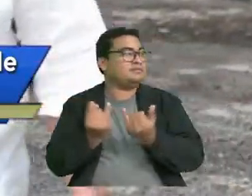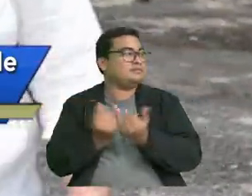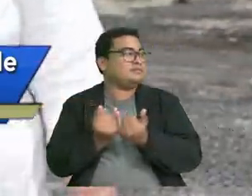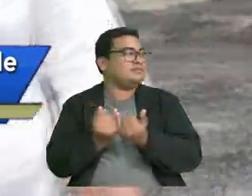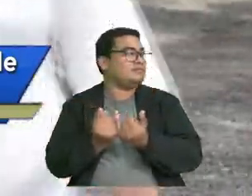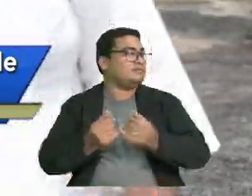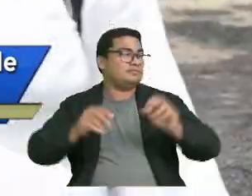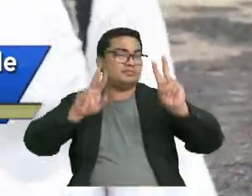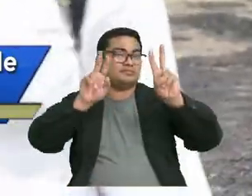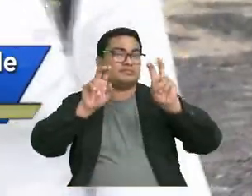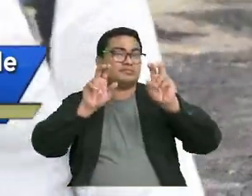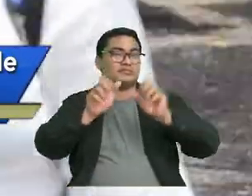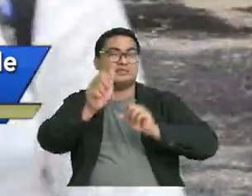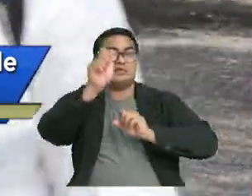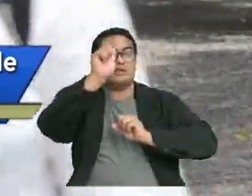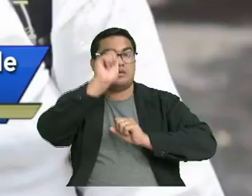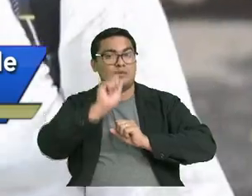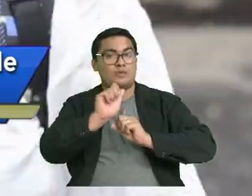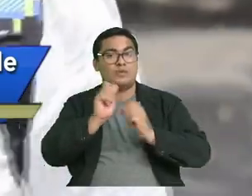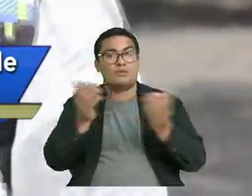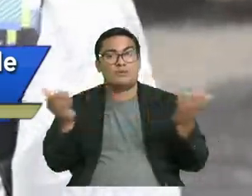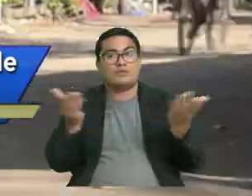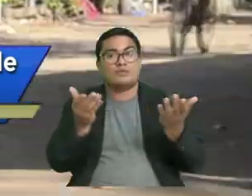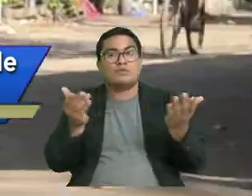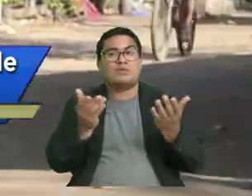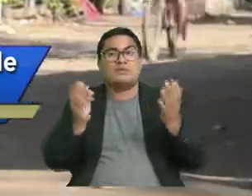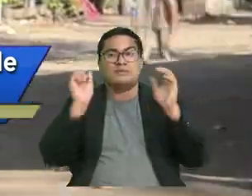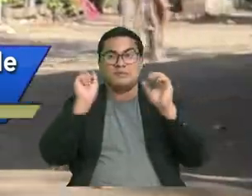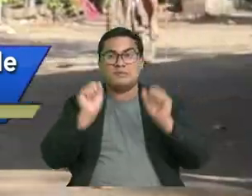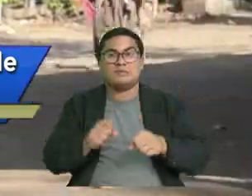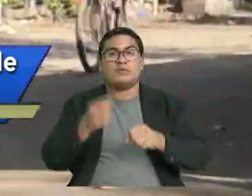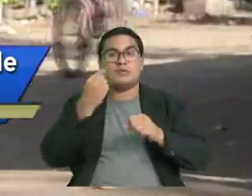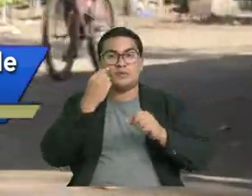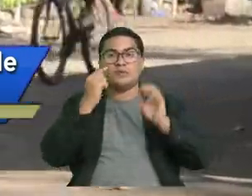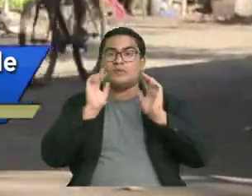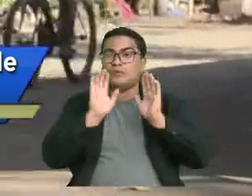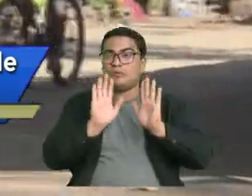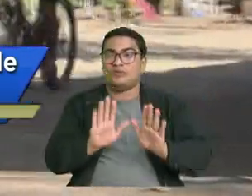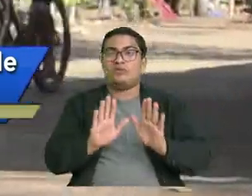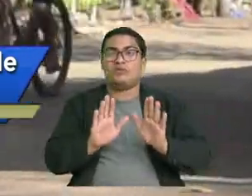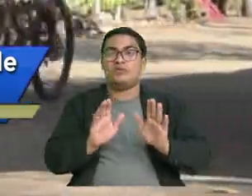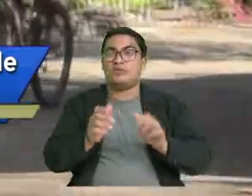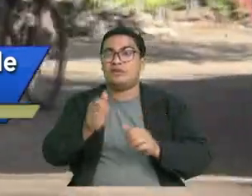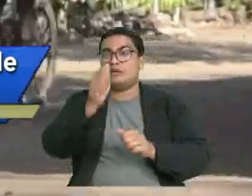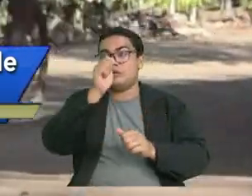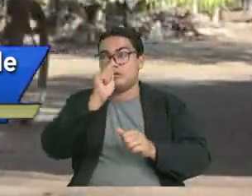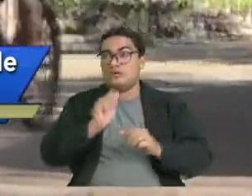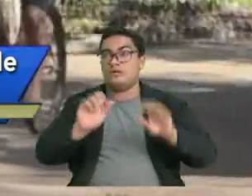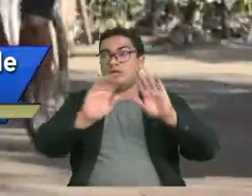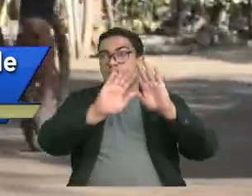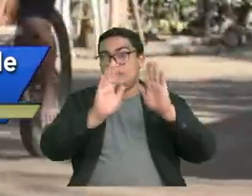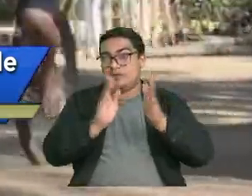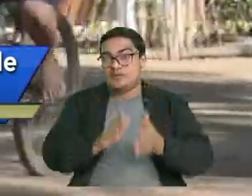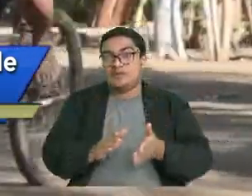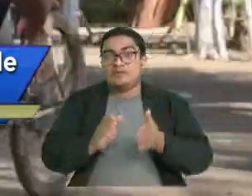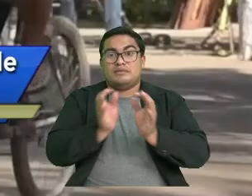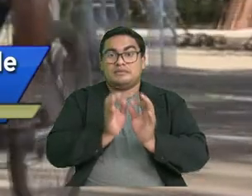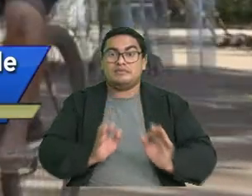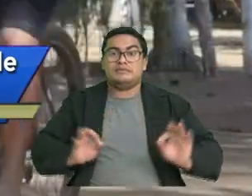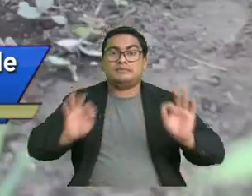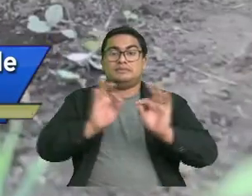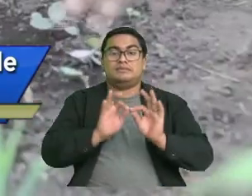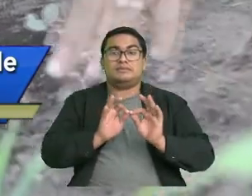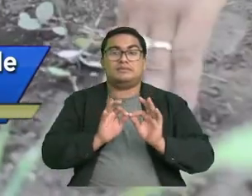se toca el tema del agua, cómo podemos proteger, cómo podemos tener agua las mujeres, que es algo tan importante